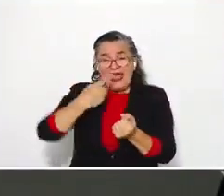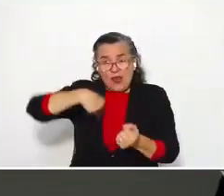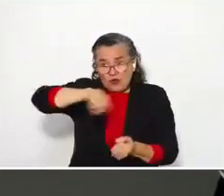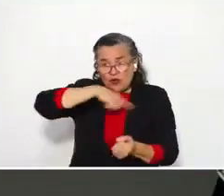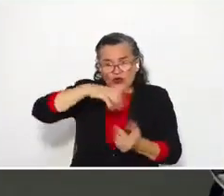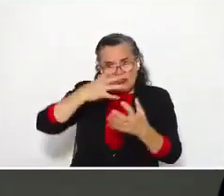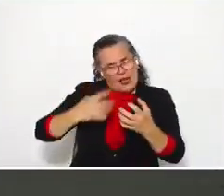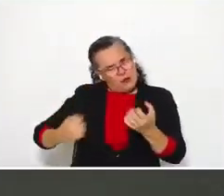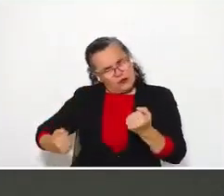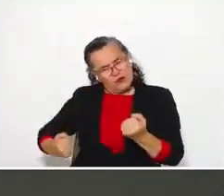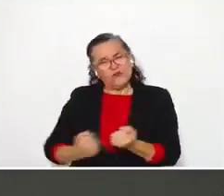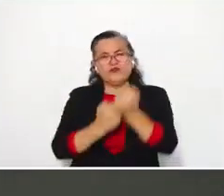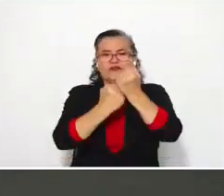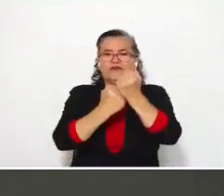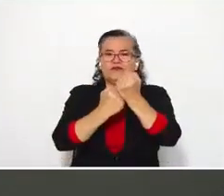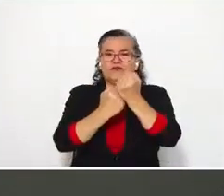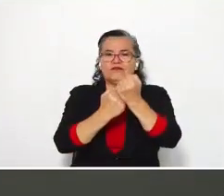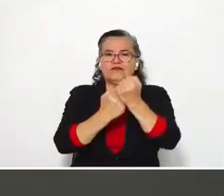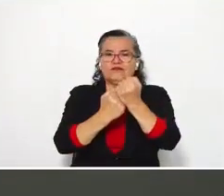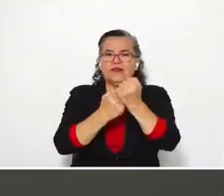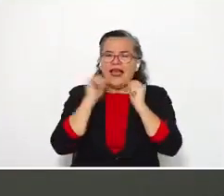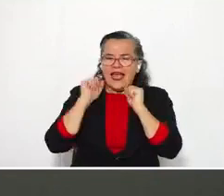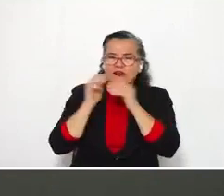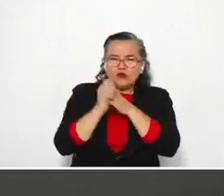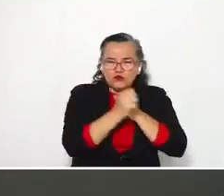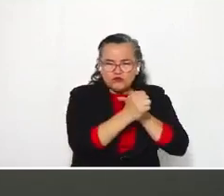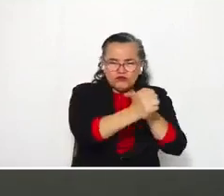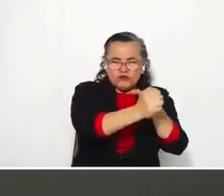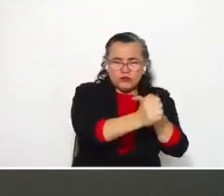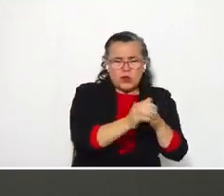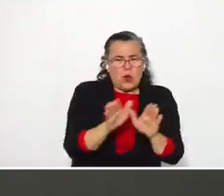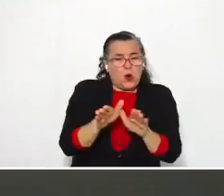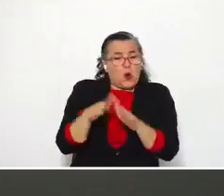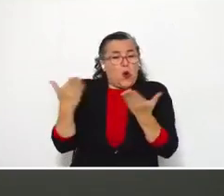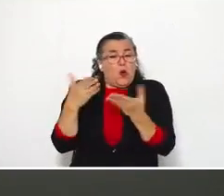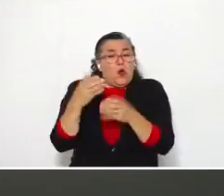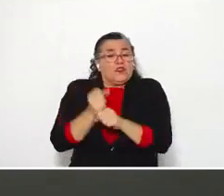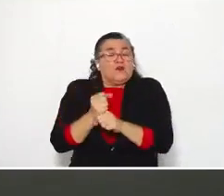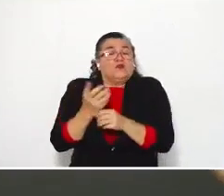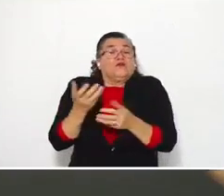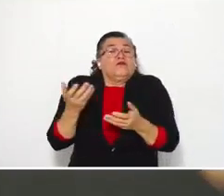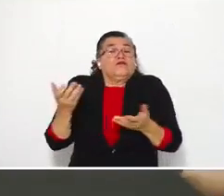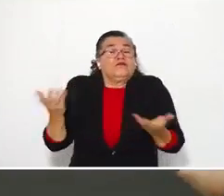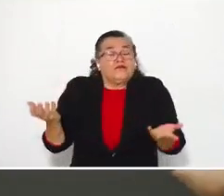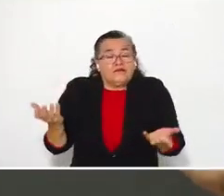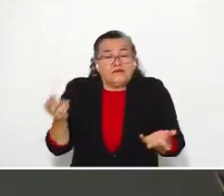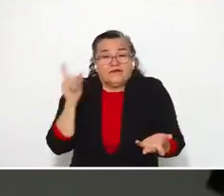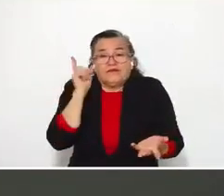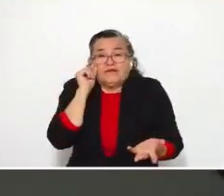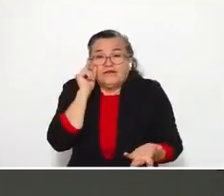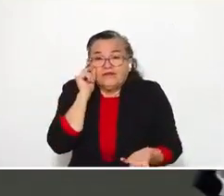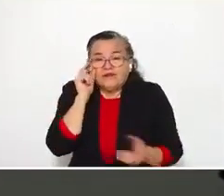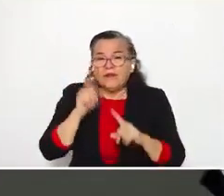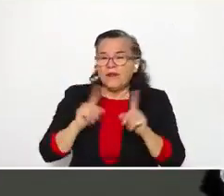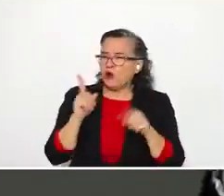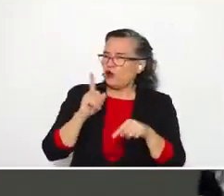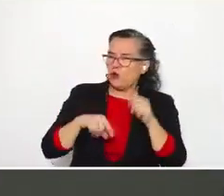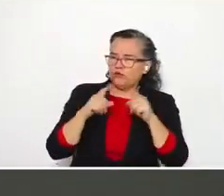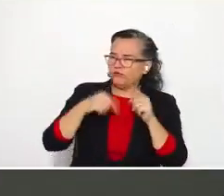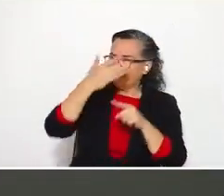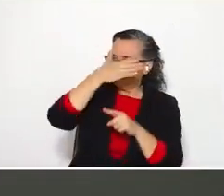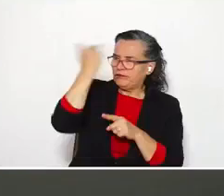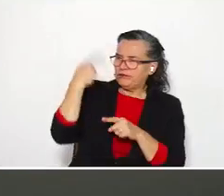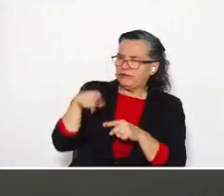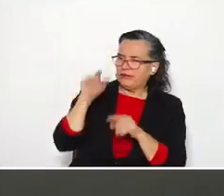prosperidad. Eso es lo que nos dirigía. ¿Cómo lo hacemos? Vamos a ver, pero no podíamos olvidar